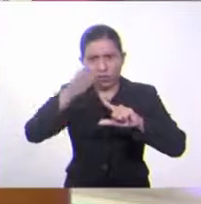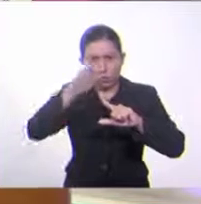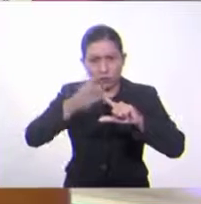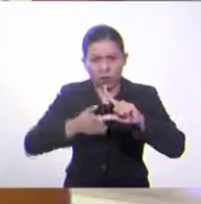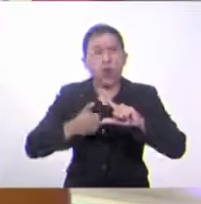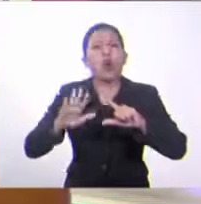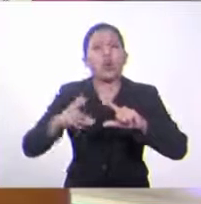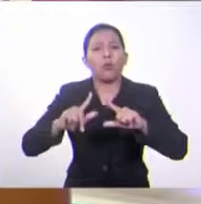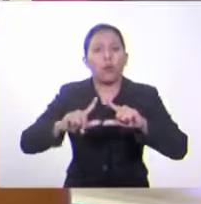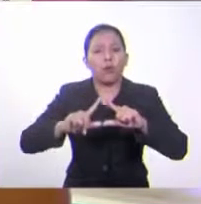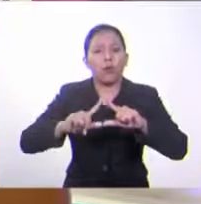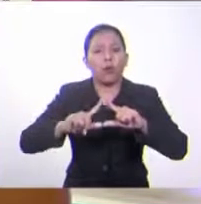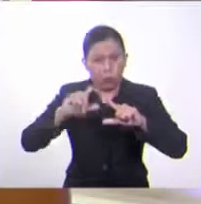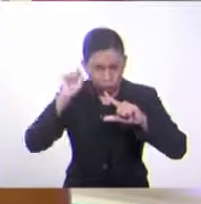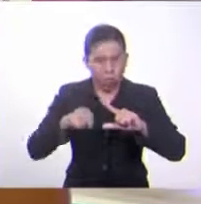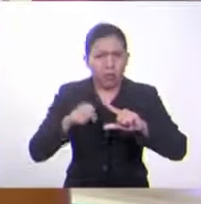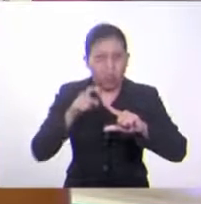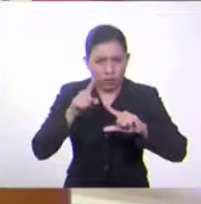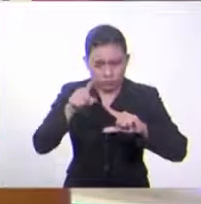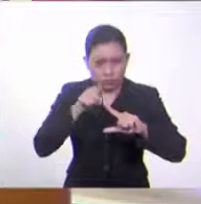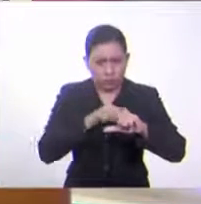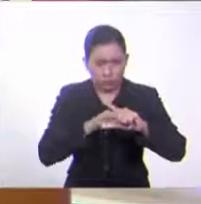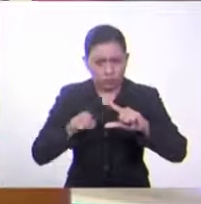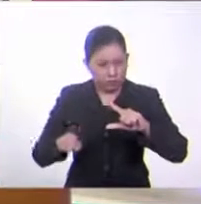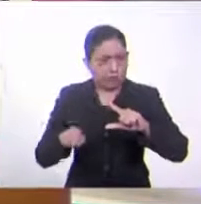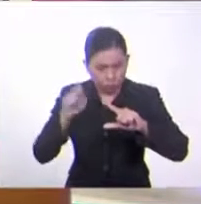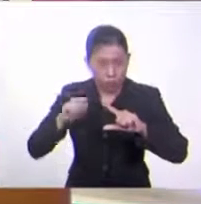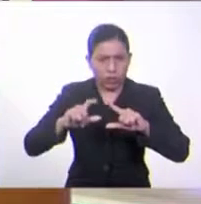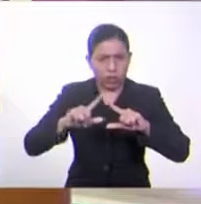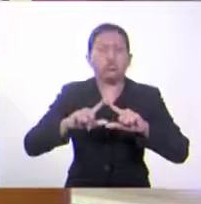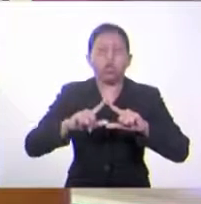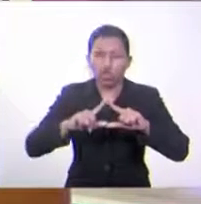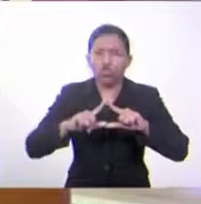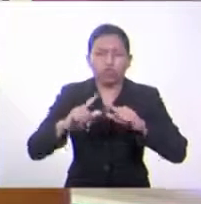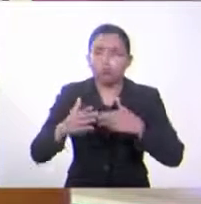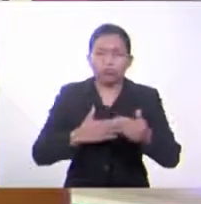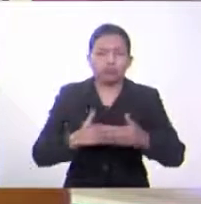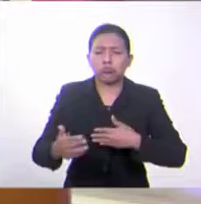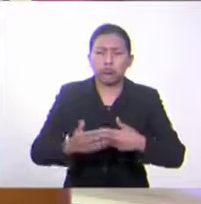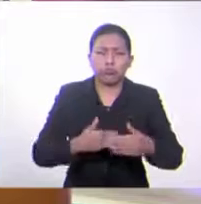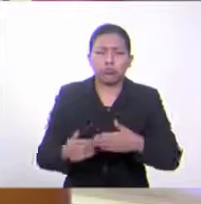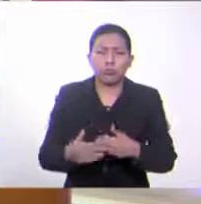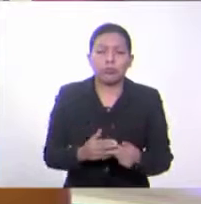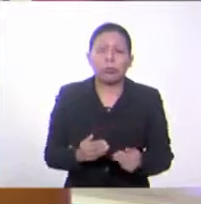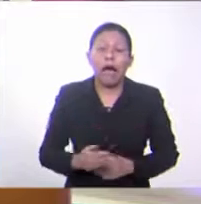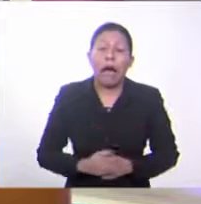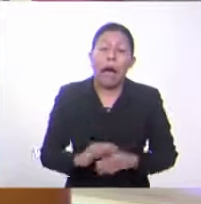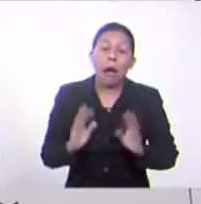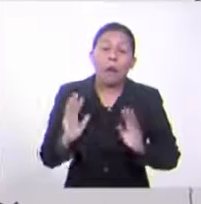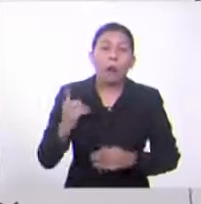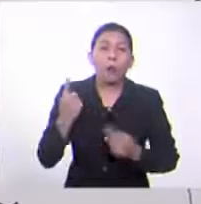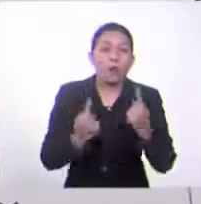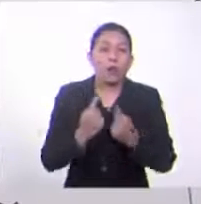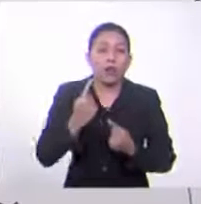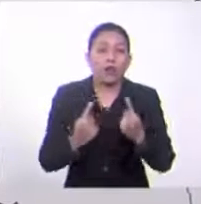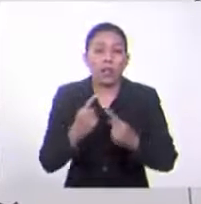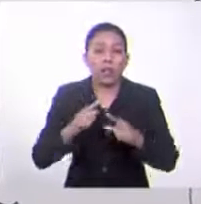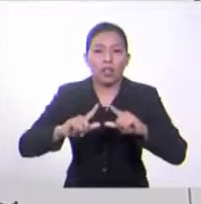D está sobre esta misma línea. Exacto. Excelente. Entonces, ¿cuál es el correspondiente al ángulo